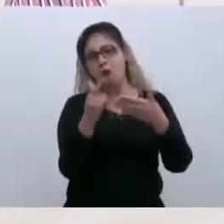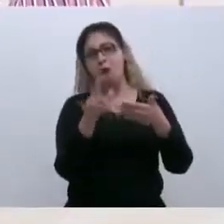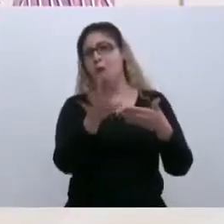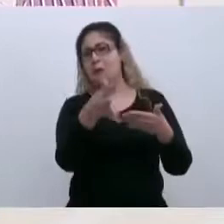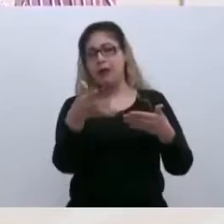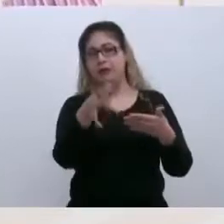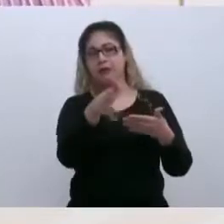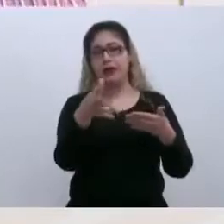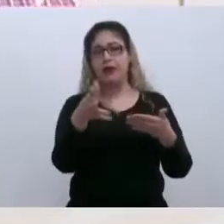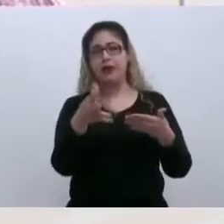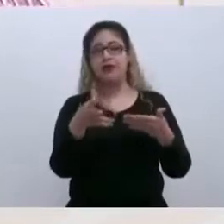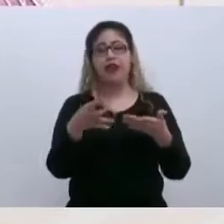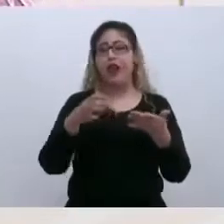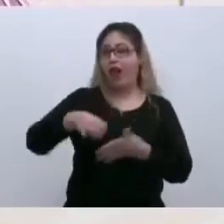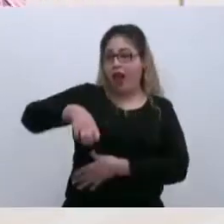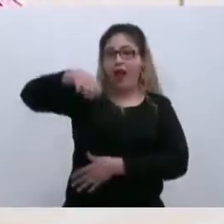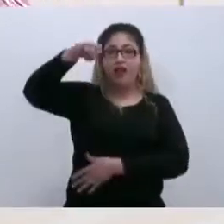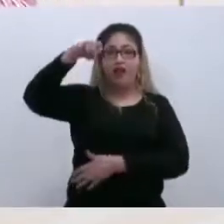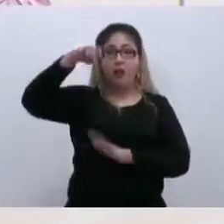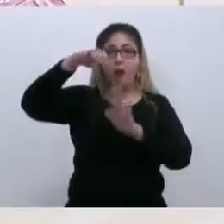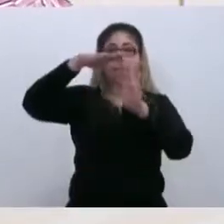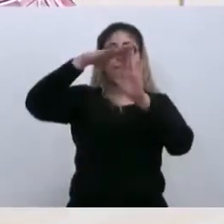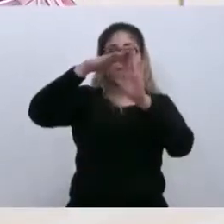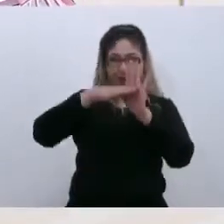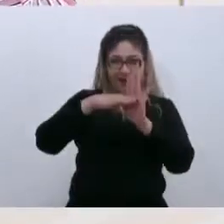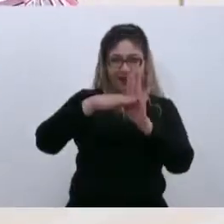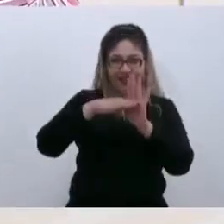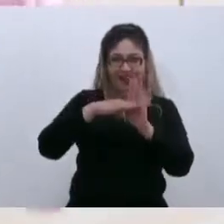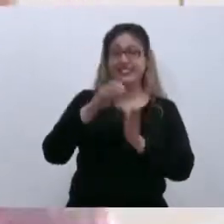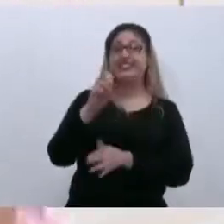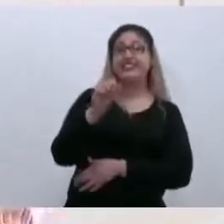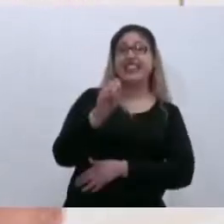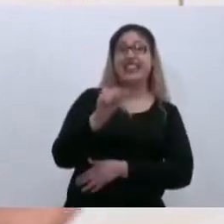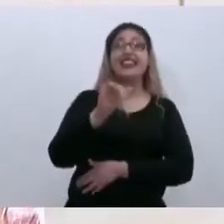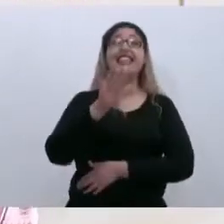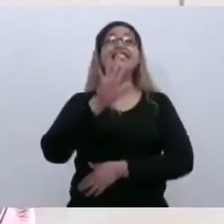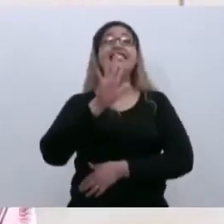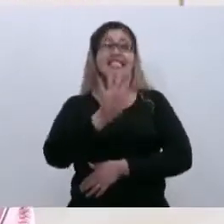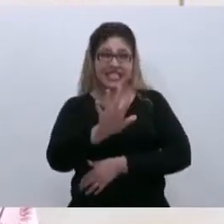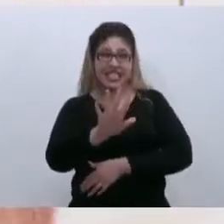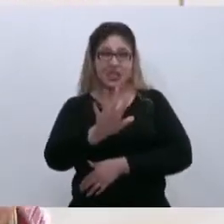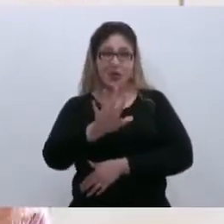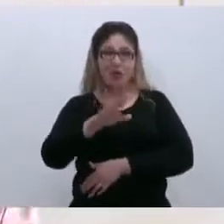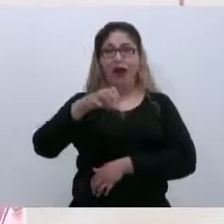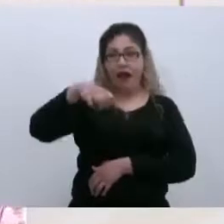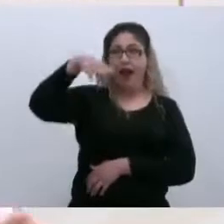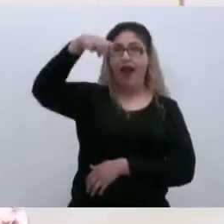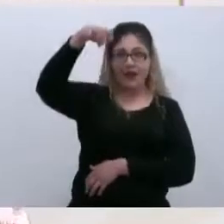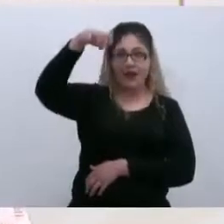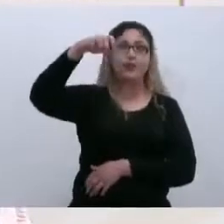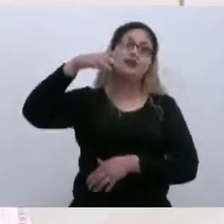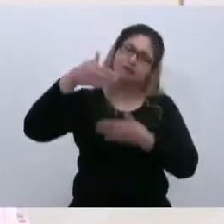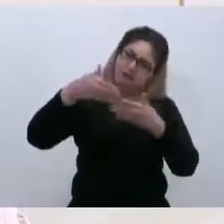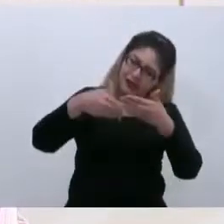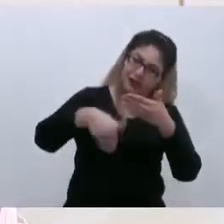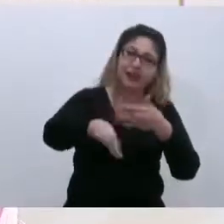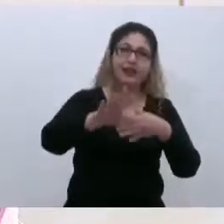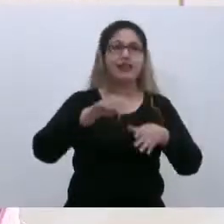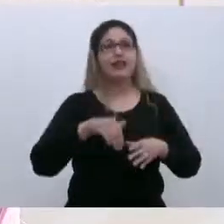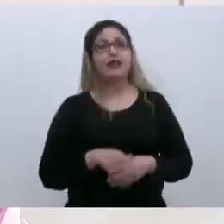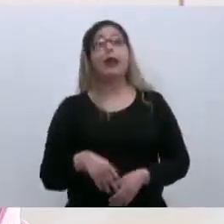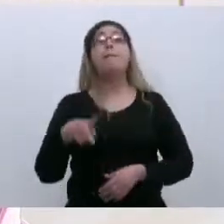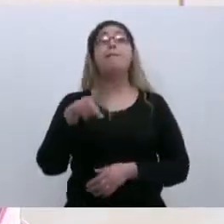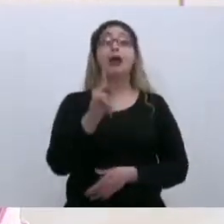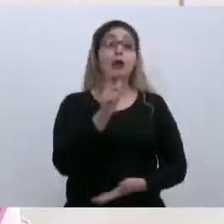adelante. Y va a aumentar la pensión. Ya hicimos el compromiso el día 21 de marzo en